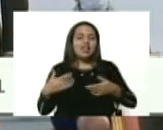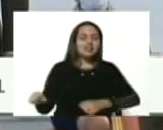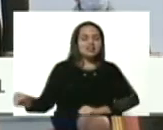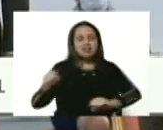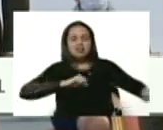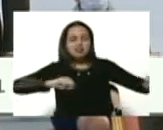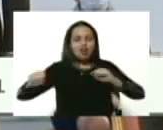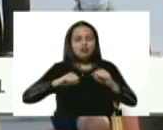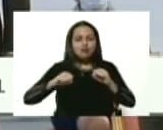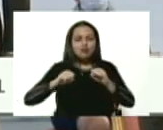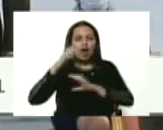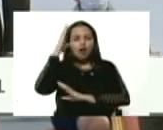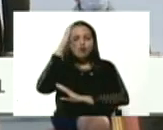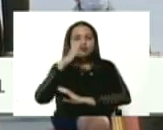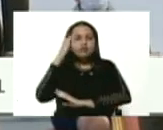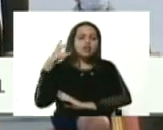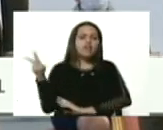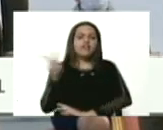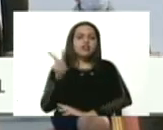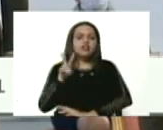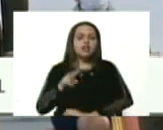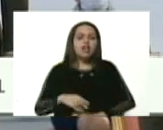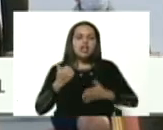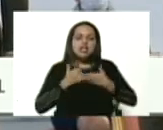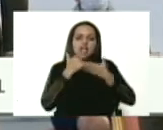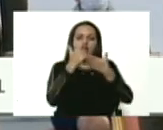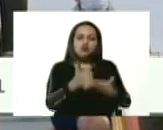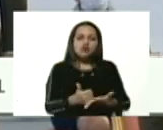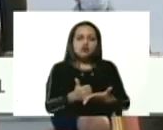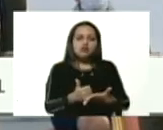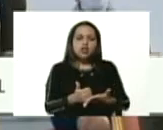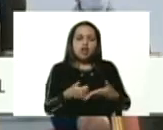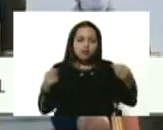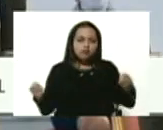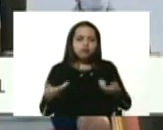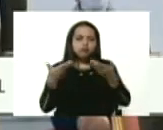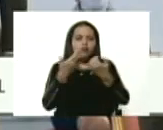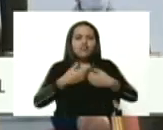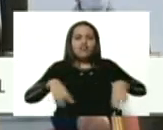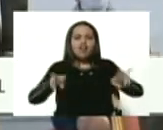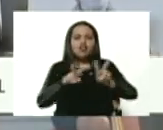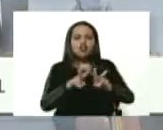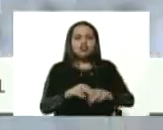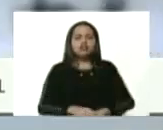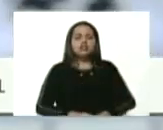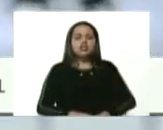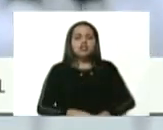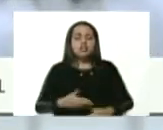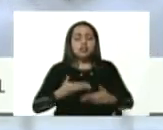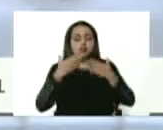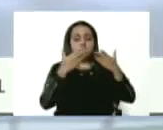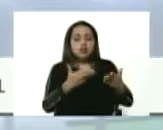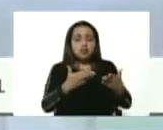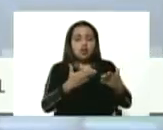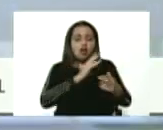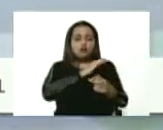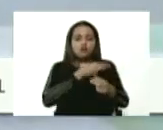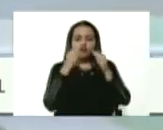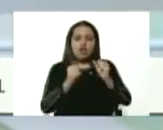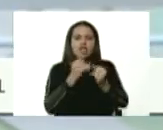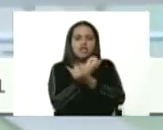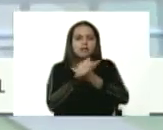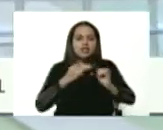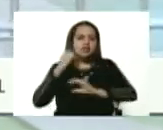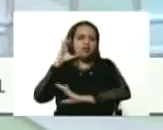la conciencia de Venezuela y ayude a la creación de los valores que nos lleve a consolidar la independencia, la soberanía,